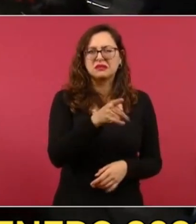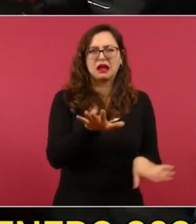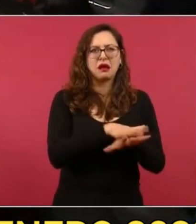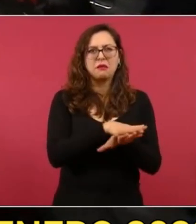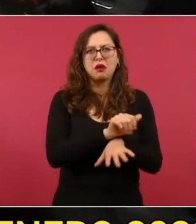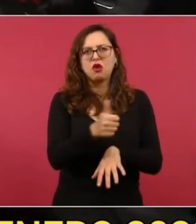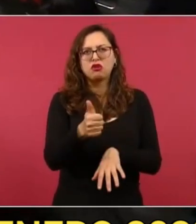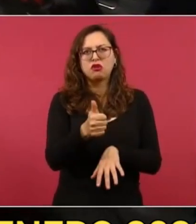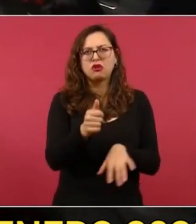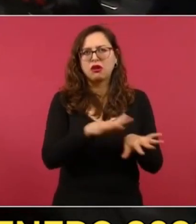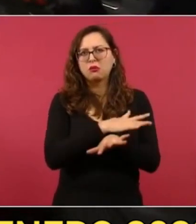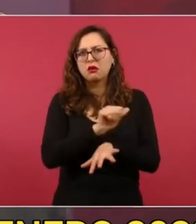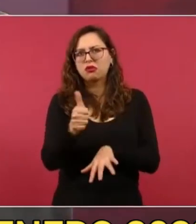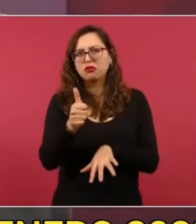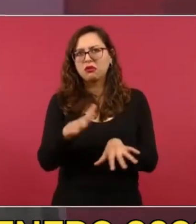cámbienle.